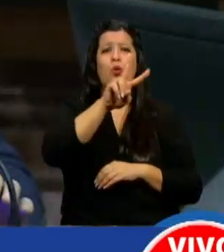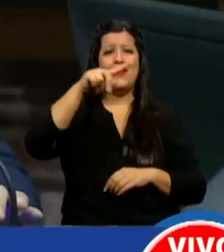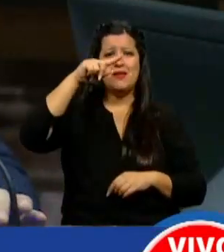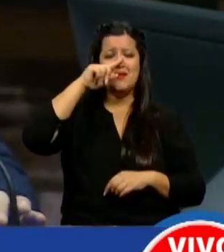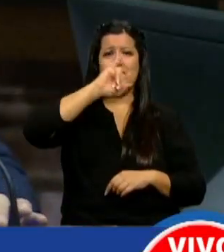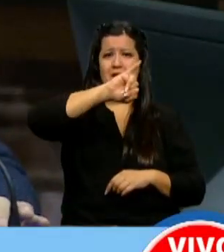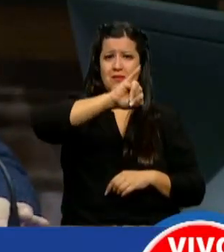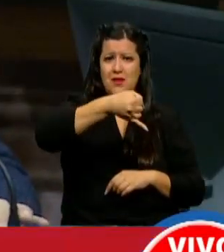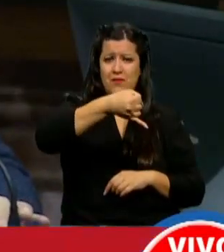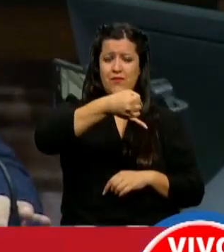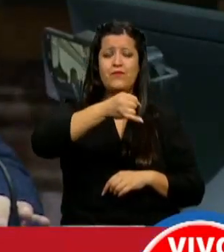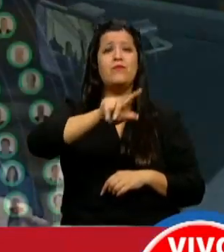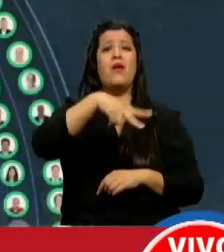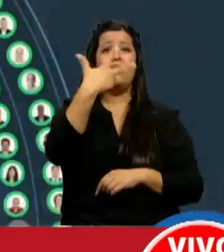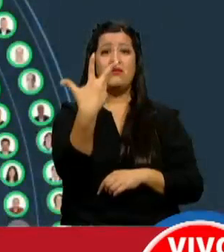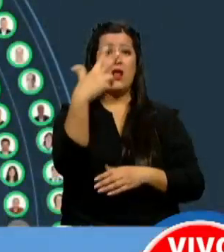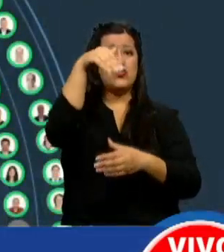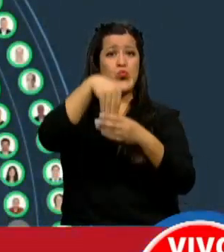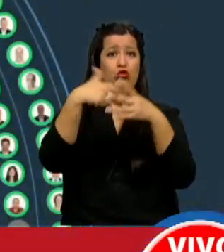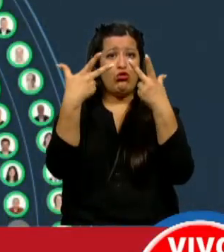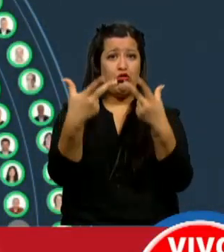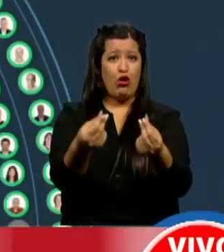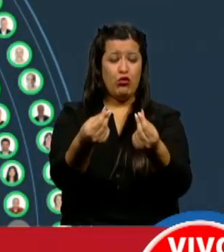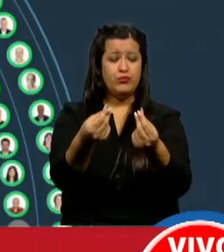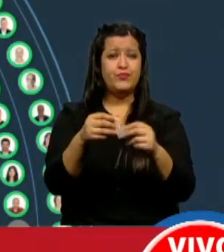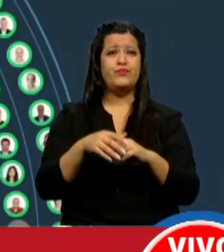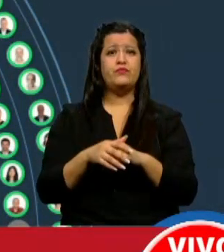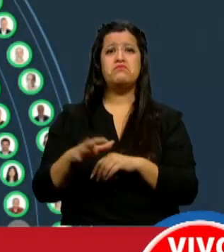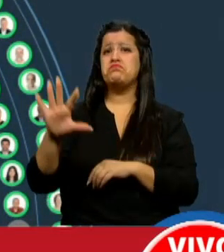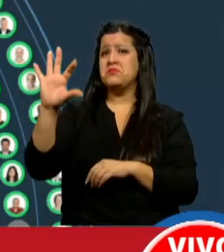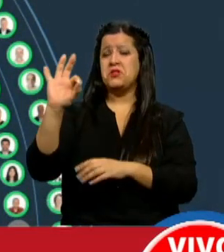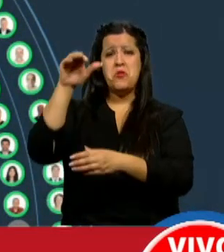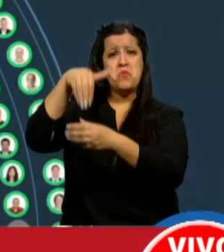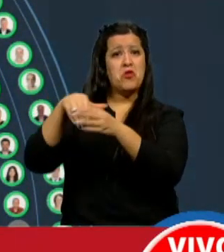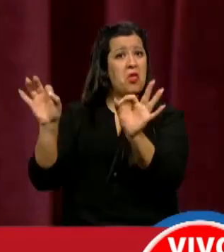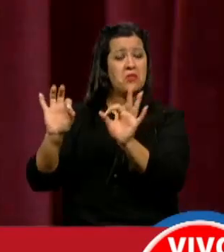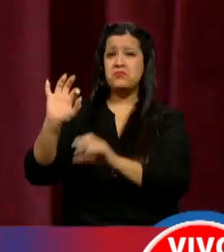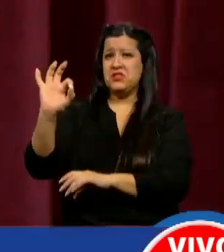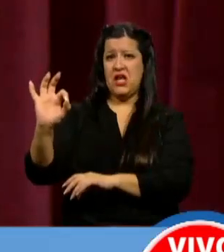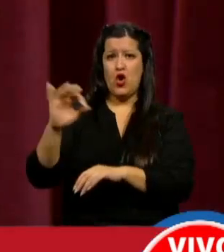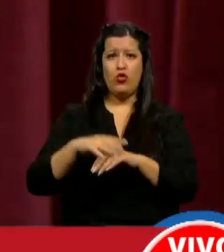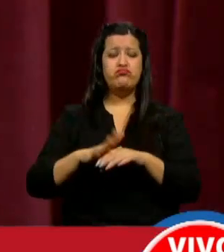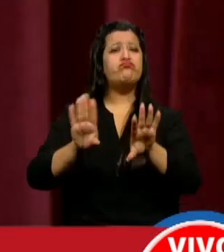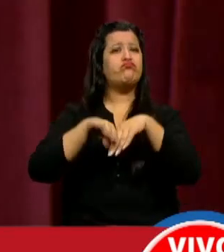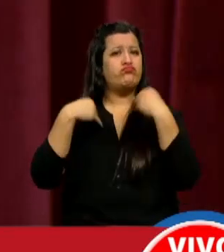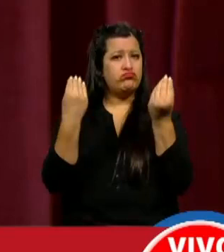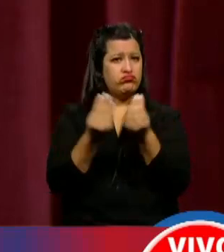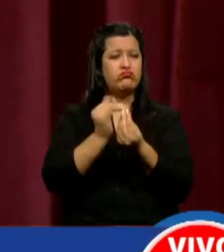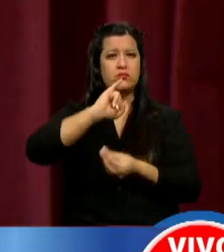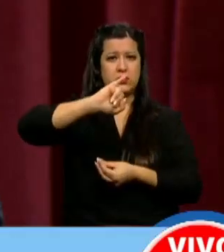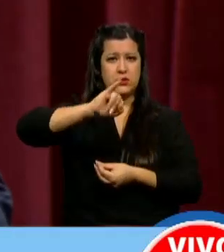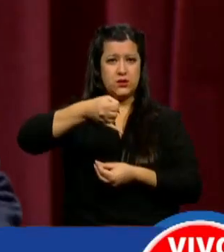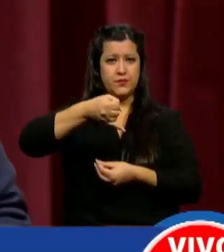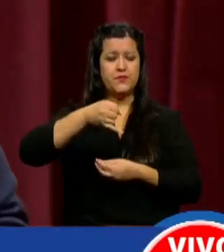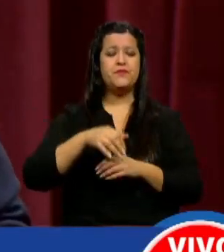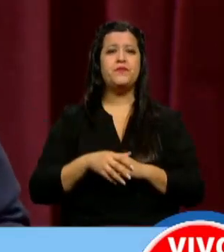227 afirmativos, 3 negativos, 0 abstenciones. Resulta